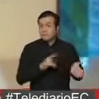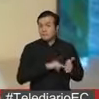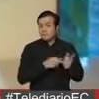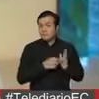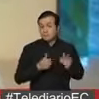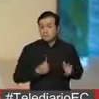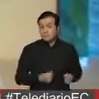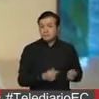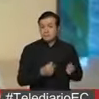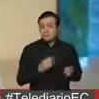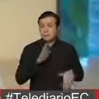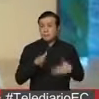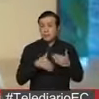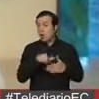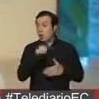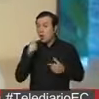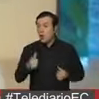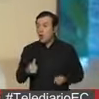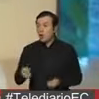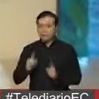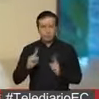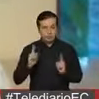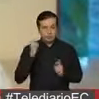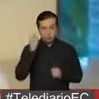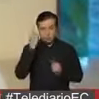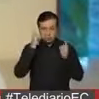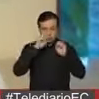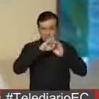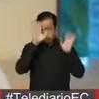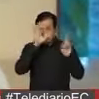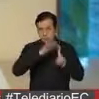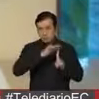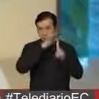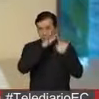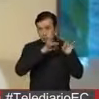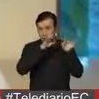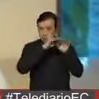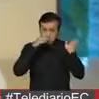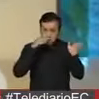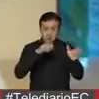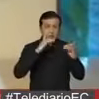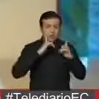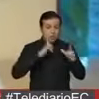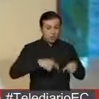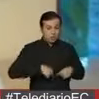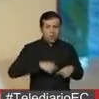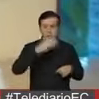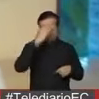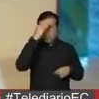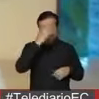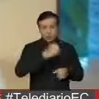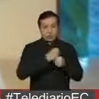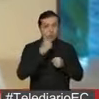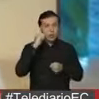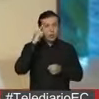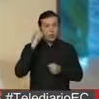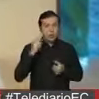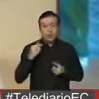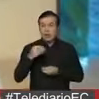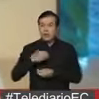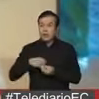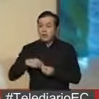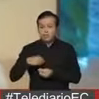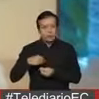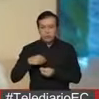dejar de gastar en todo lo demás. Si tenemos claras las prioridades, salud, educación y seguridad, entonces el Estado tiene que reducir sus inversiones